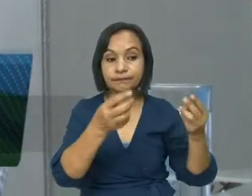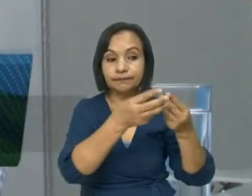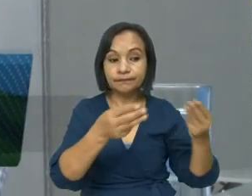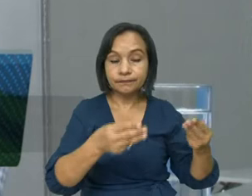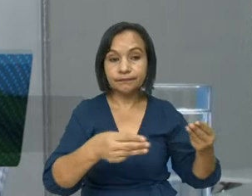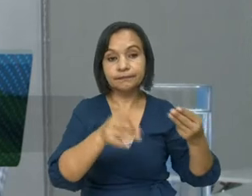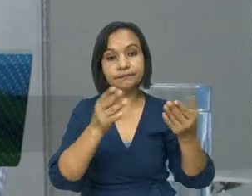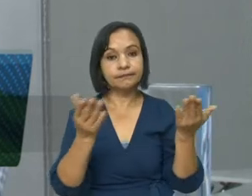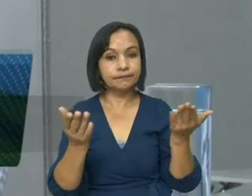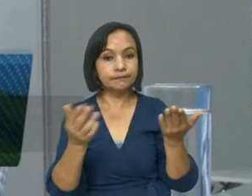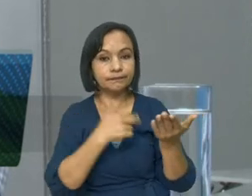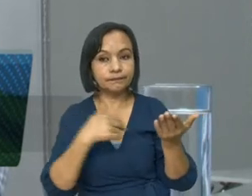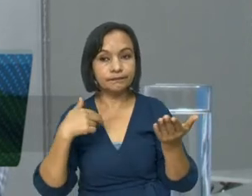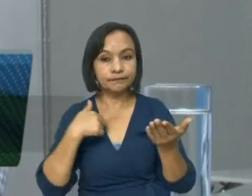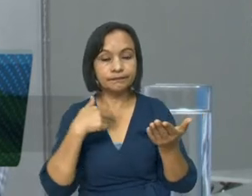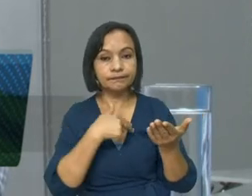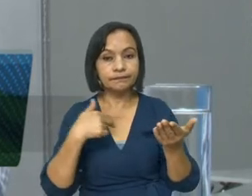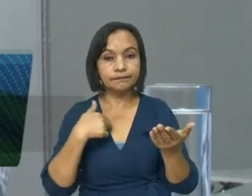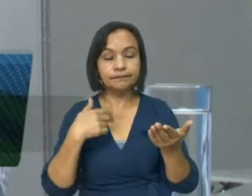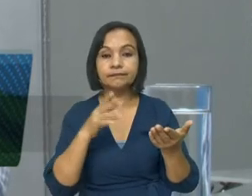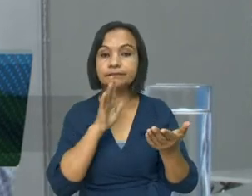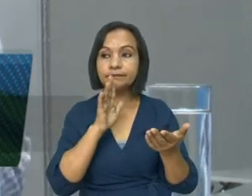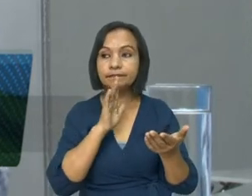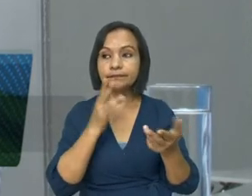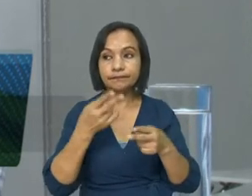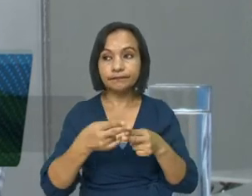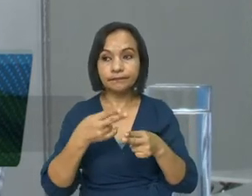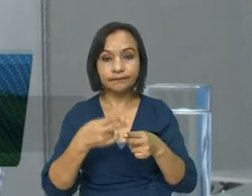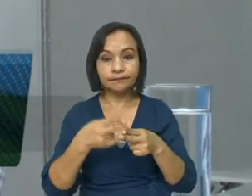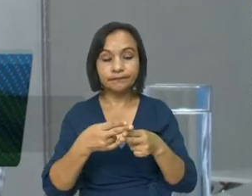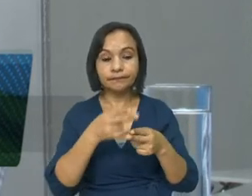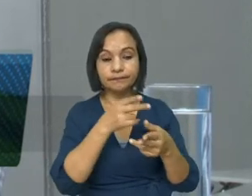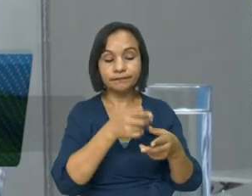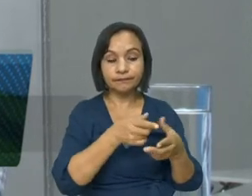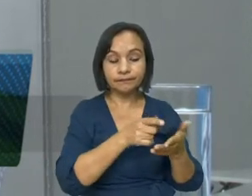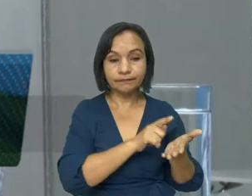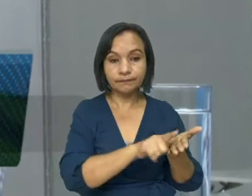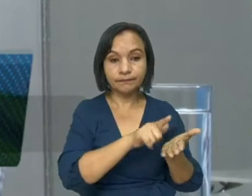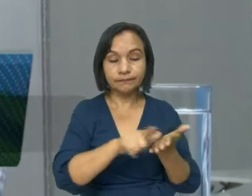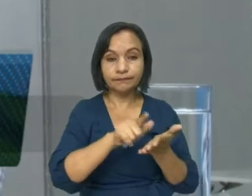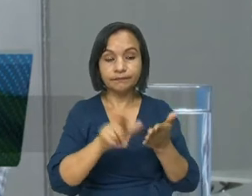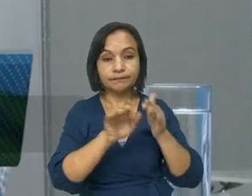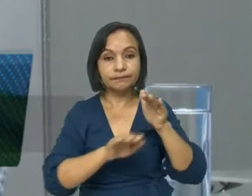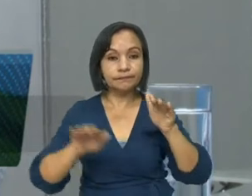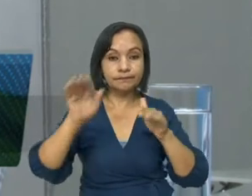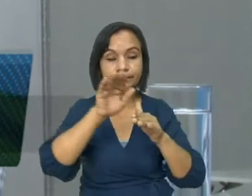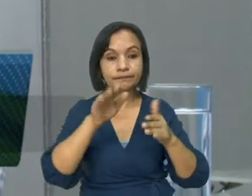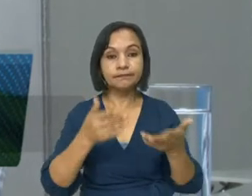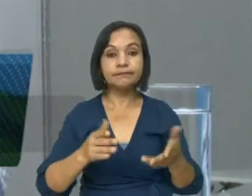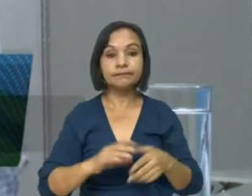fines, entonces a eso también se llama saneamiento de el máxima categoría de